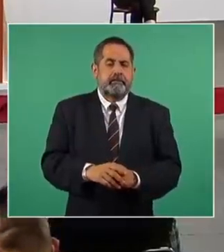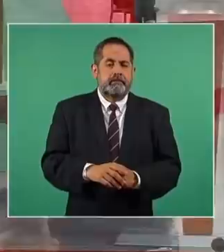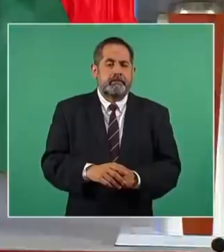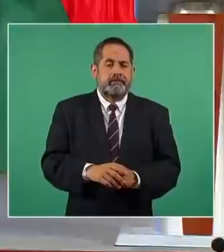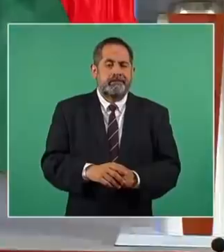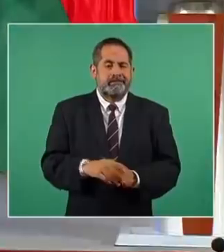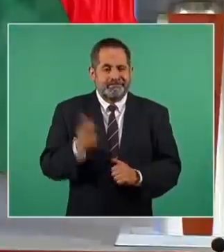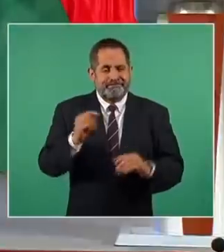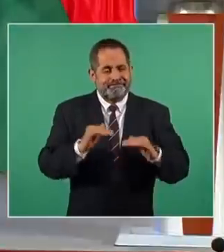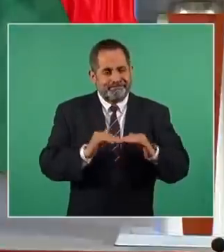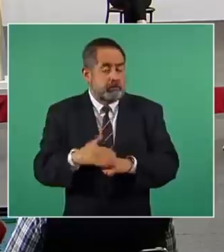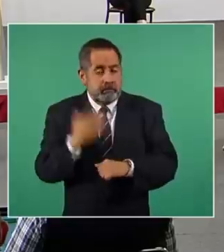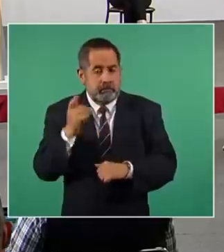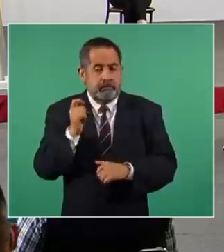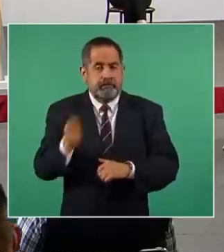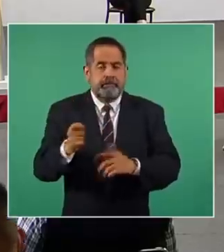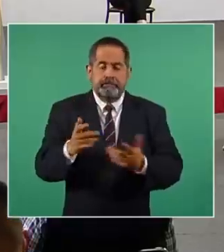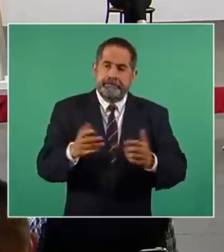Ha habido aumento.